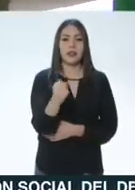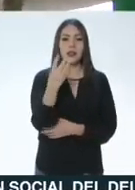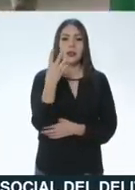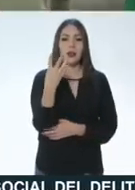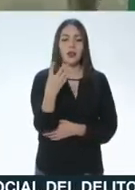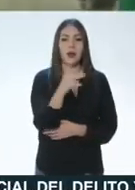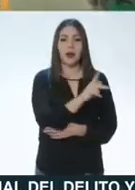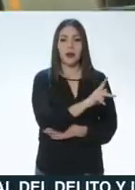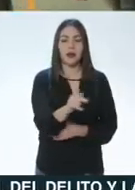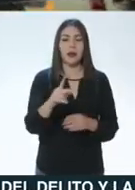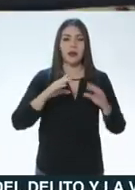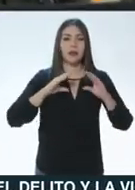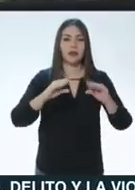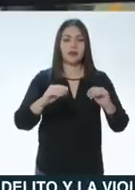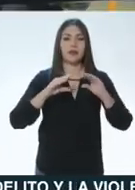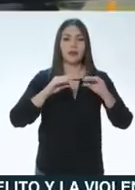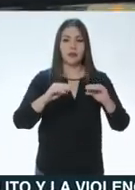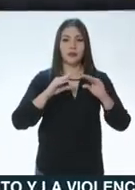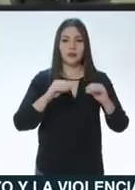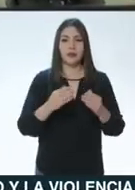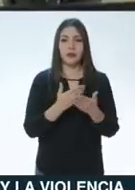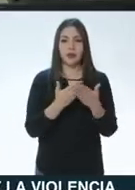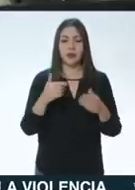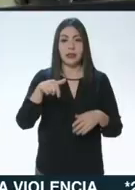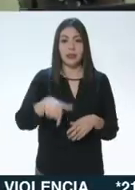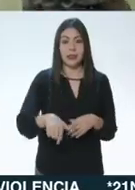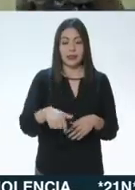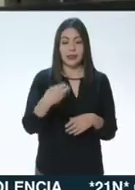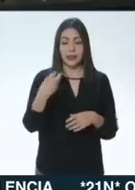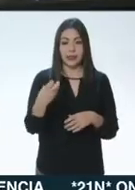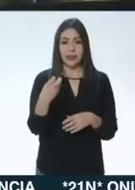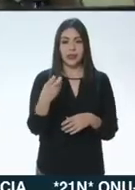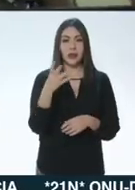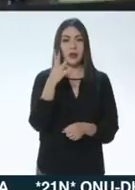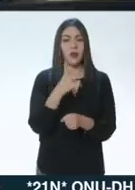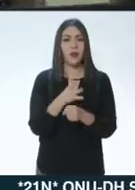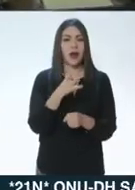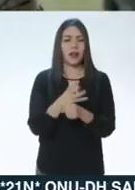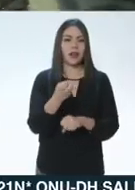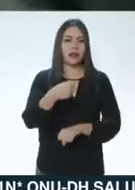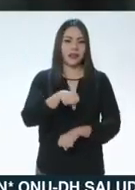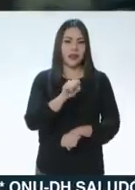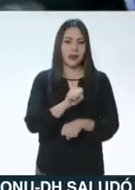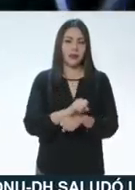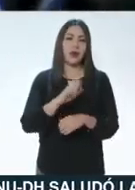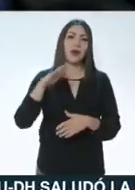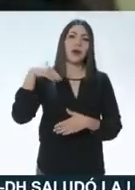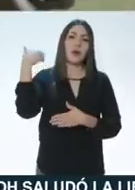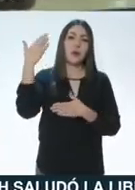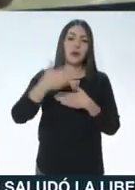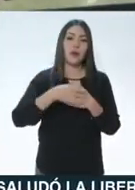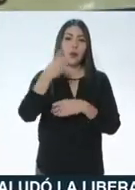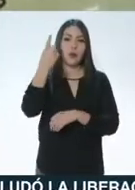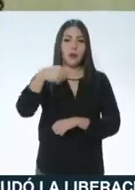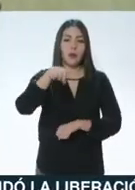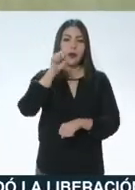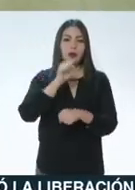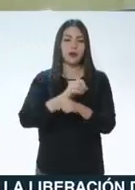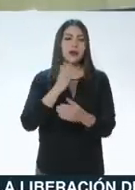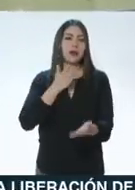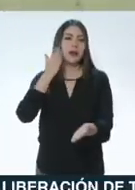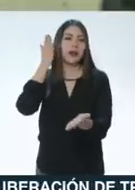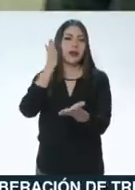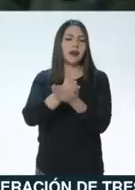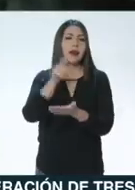en adiestramiento. Esta es su 4ª semana. La próxima semana se encontrarán en la base aérea de Santa Lucía,